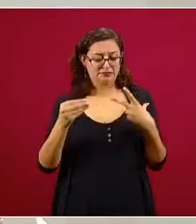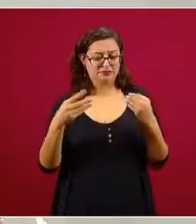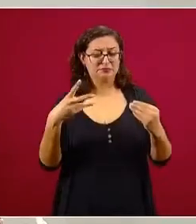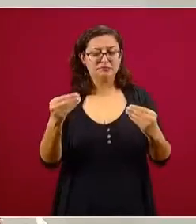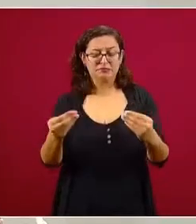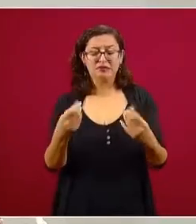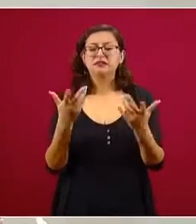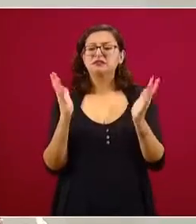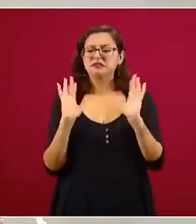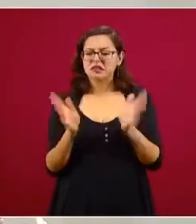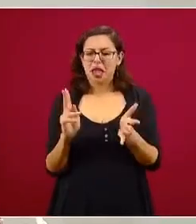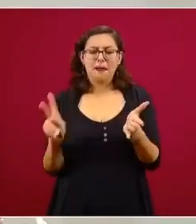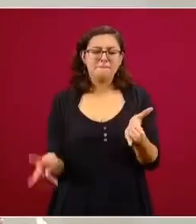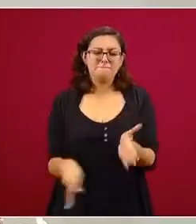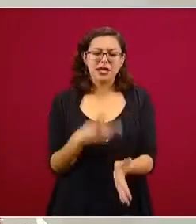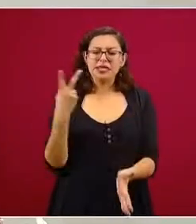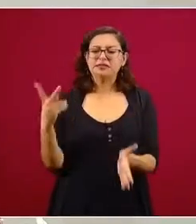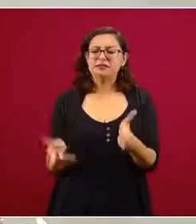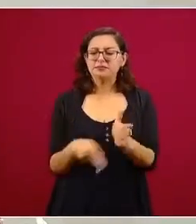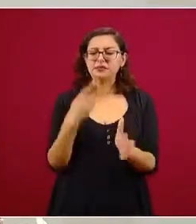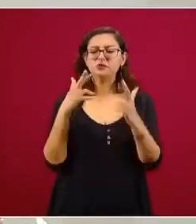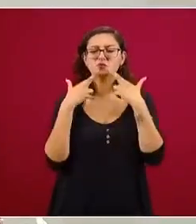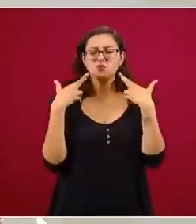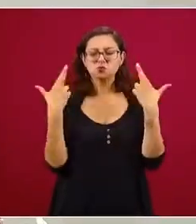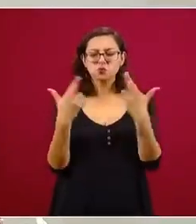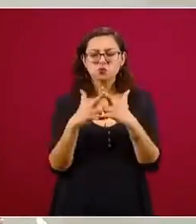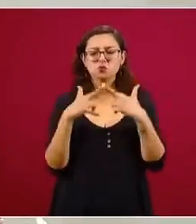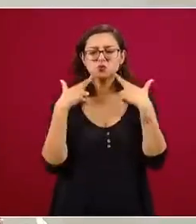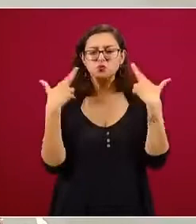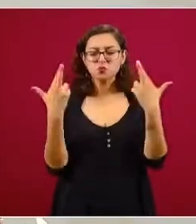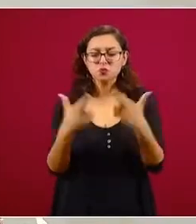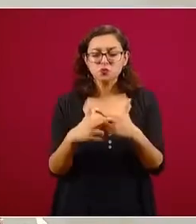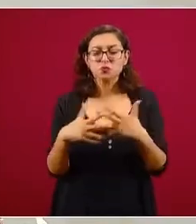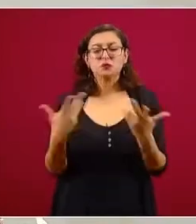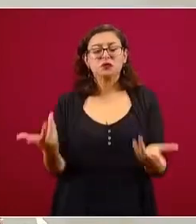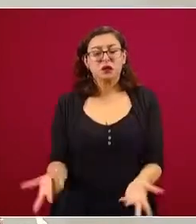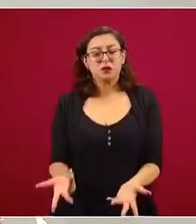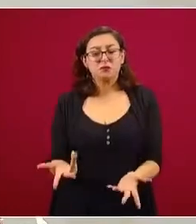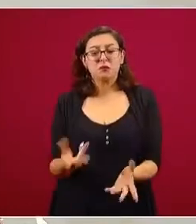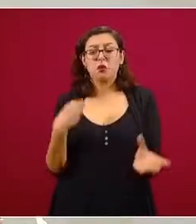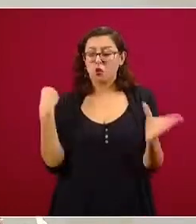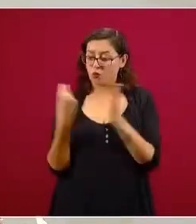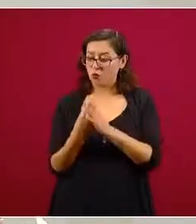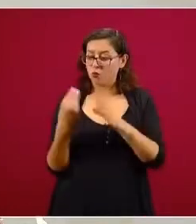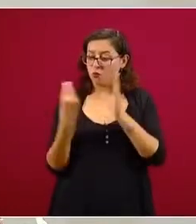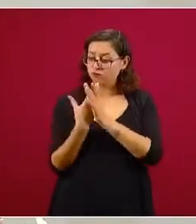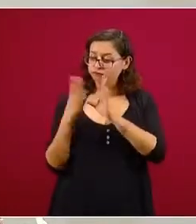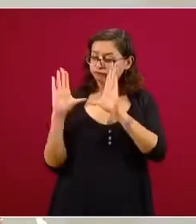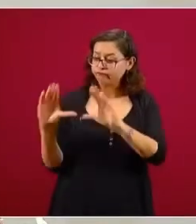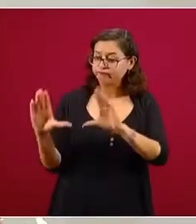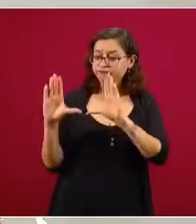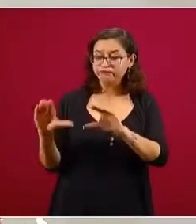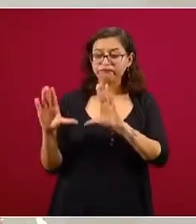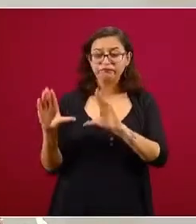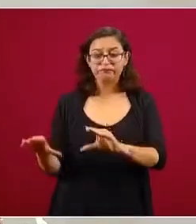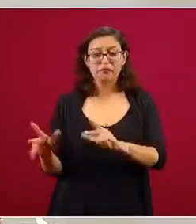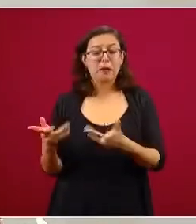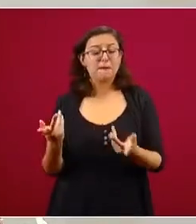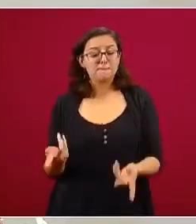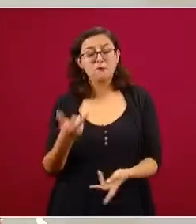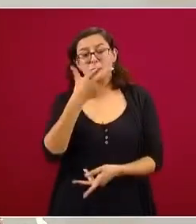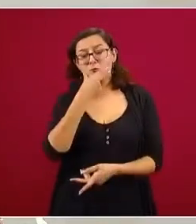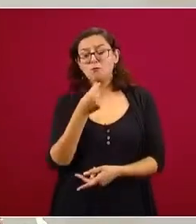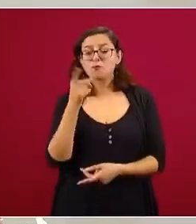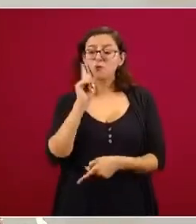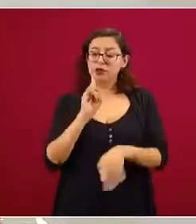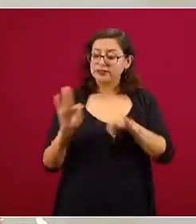hemos tenido ya varias reuniones y uno de estos primeros resultados de las reuniones fue un curso de capacitación que se dio a todas las y